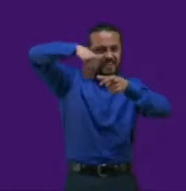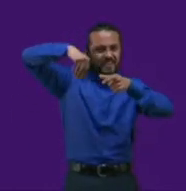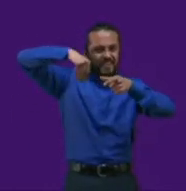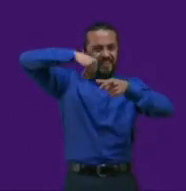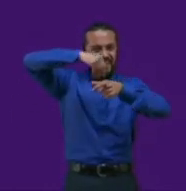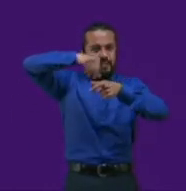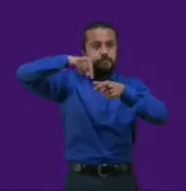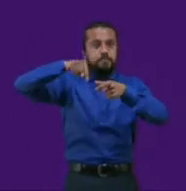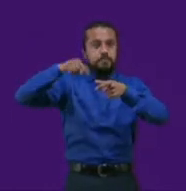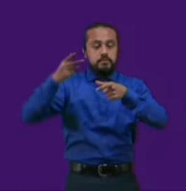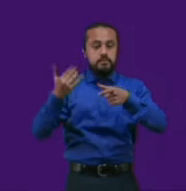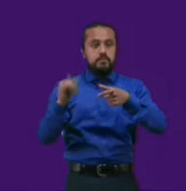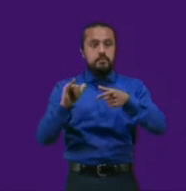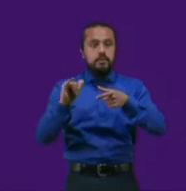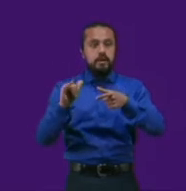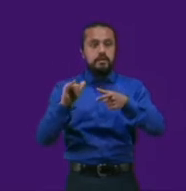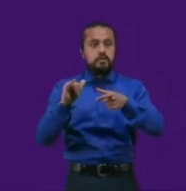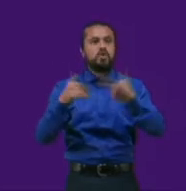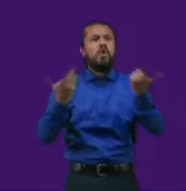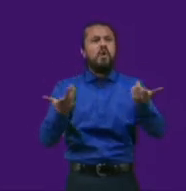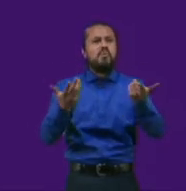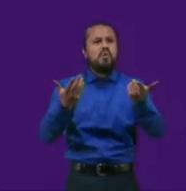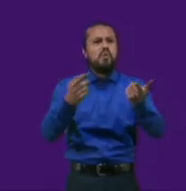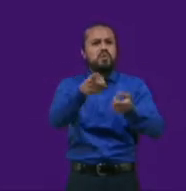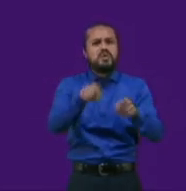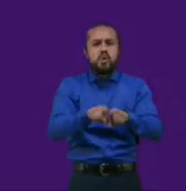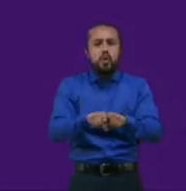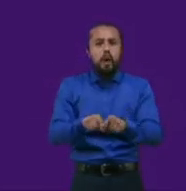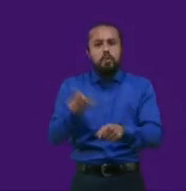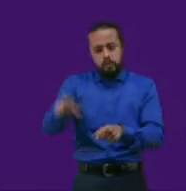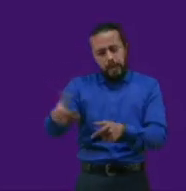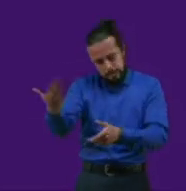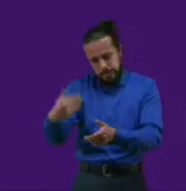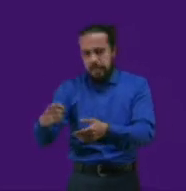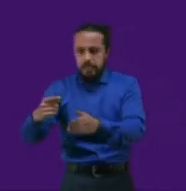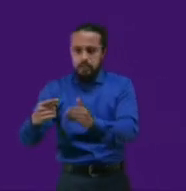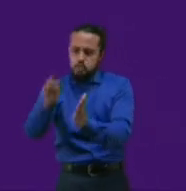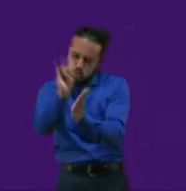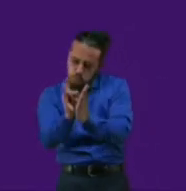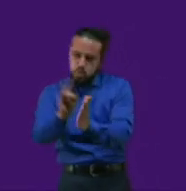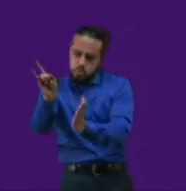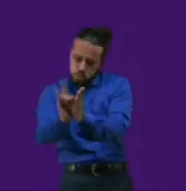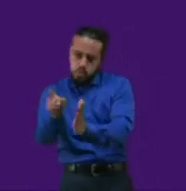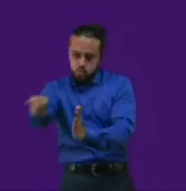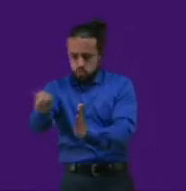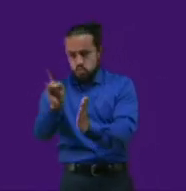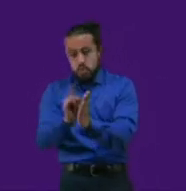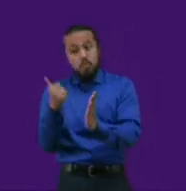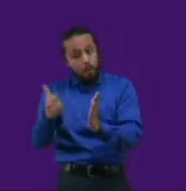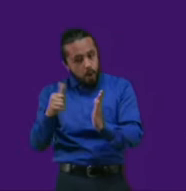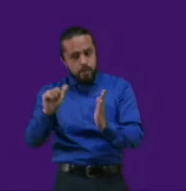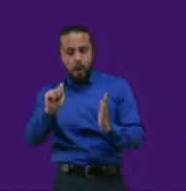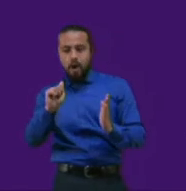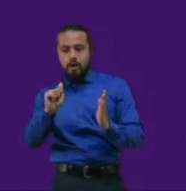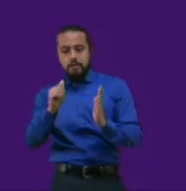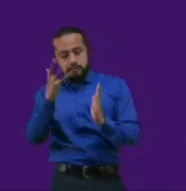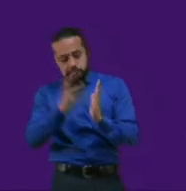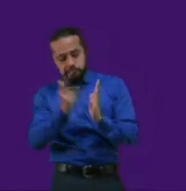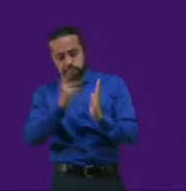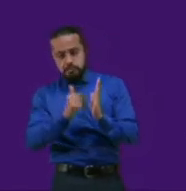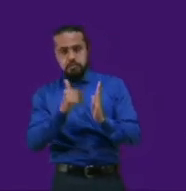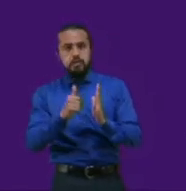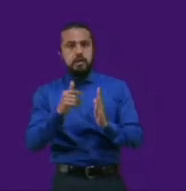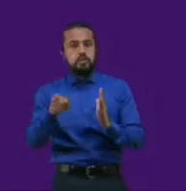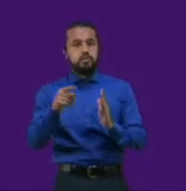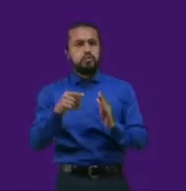costo de adquisición de clientes, pues yo creo que Rappi empezó con un número que es difícil de batir, ¿no? El costo de